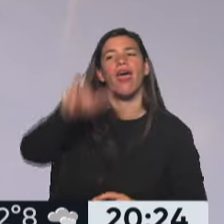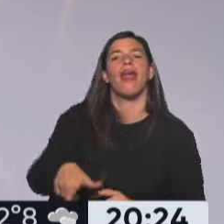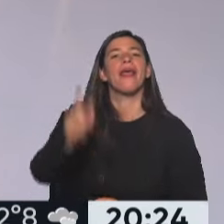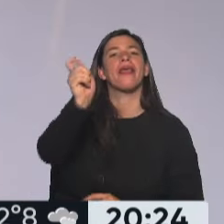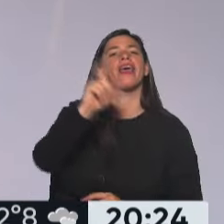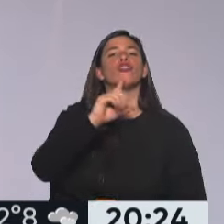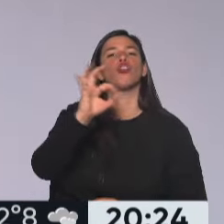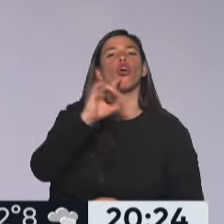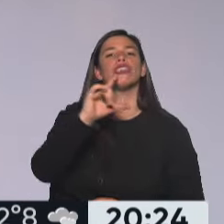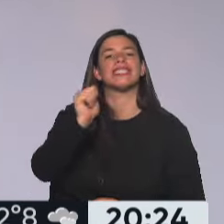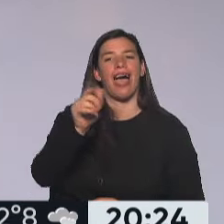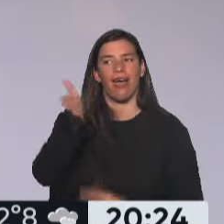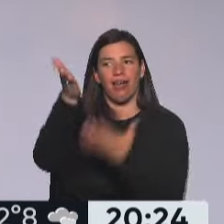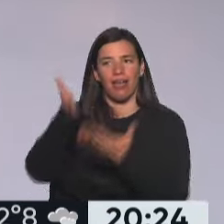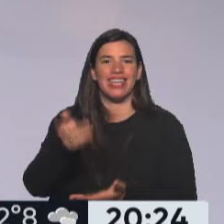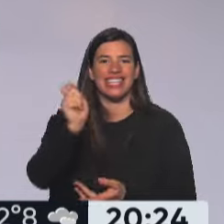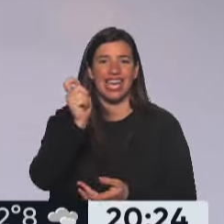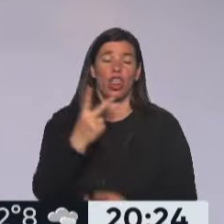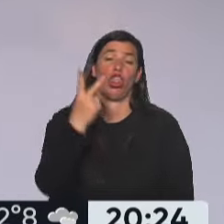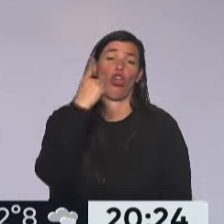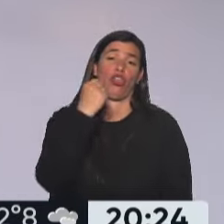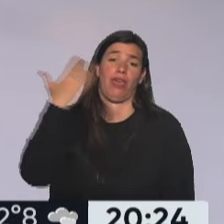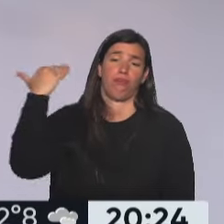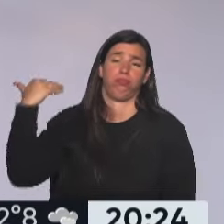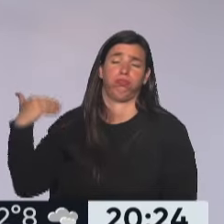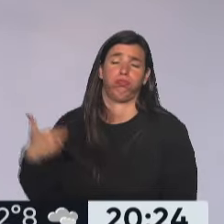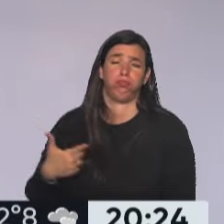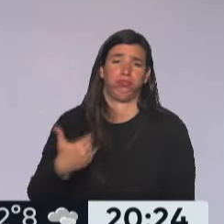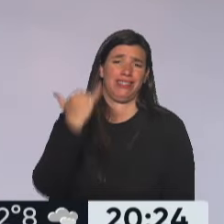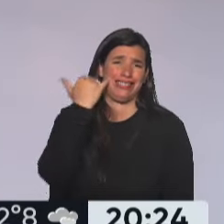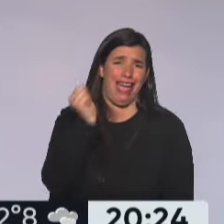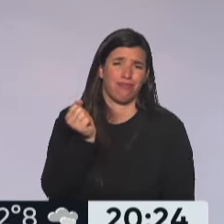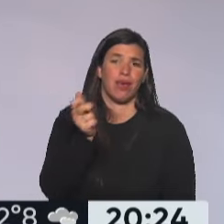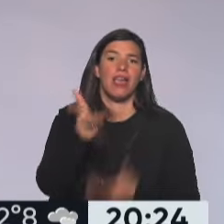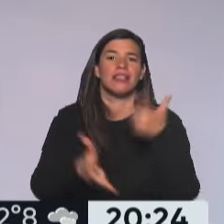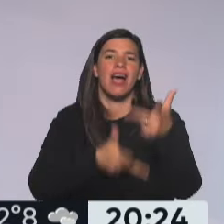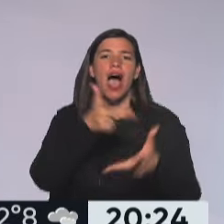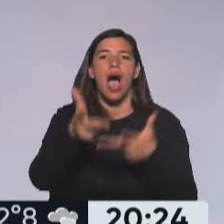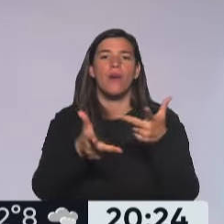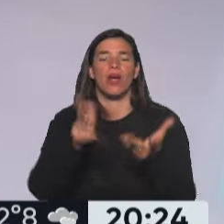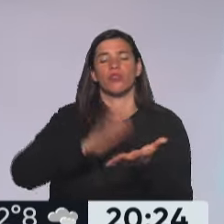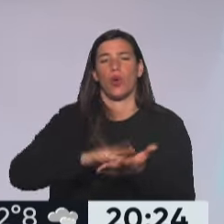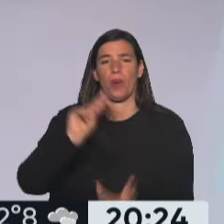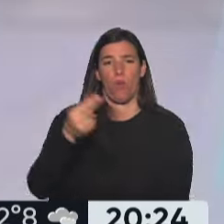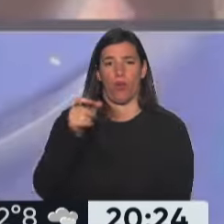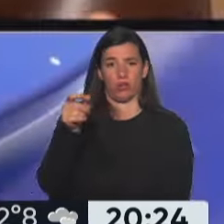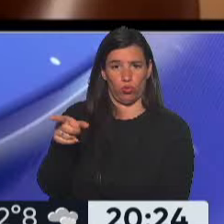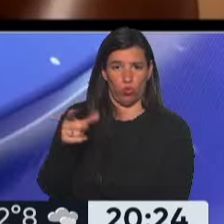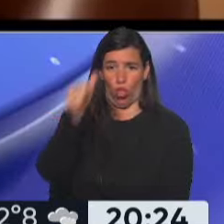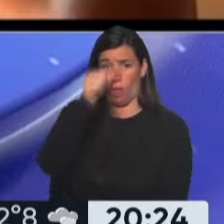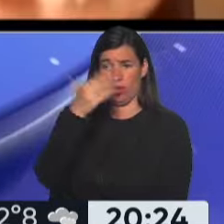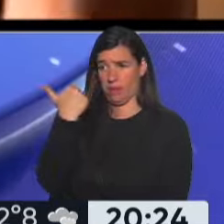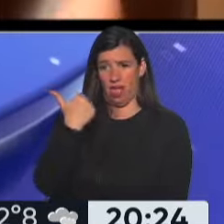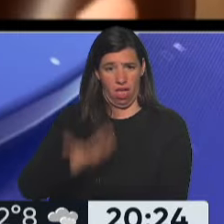hace 2 días que ya se está hablando, obviamente, de esa trágica muerte que él sufrió este domingo pasado. ¿Qué